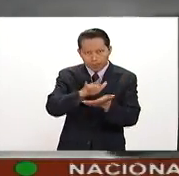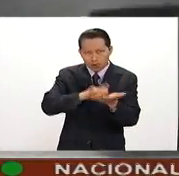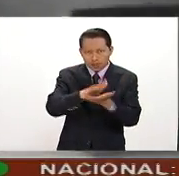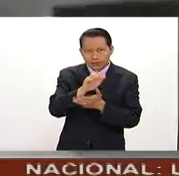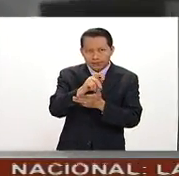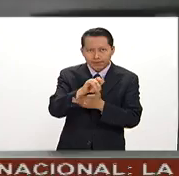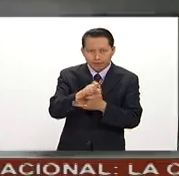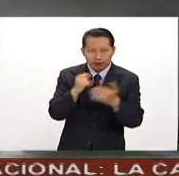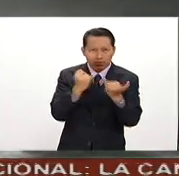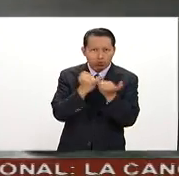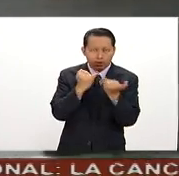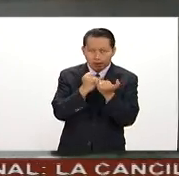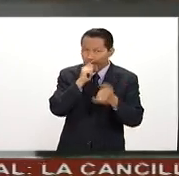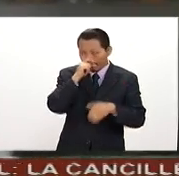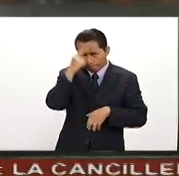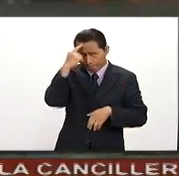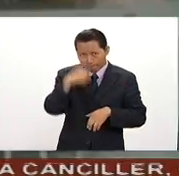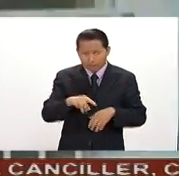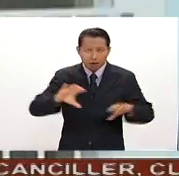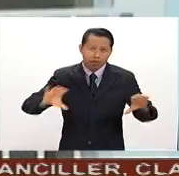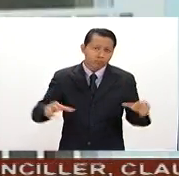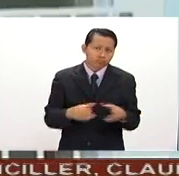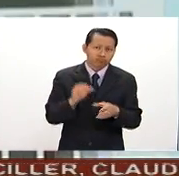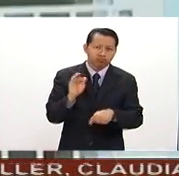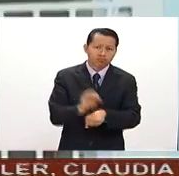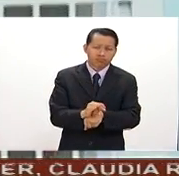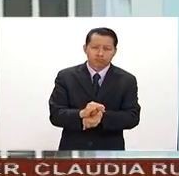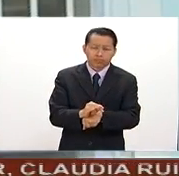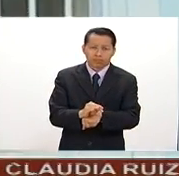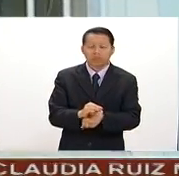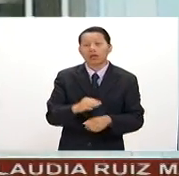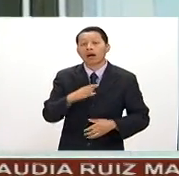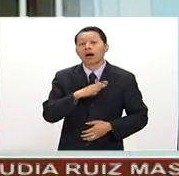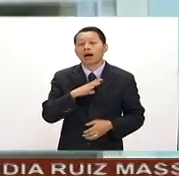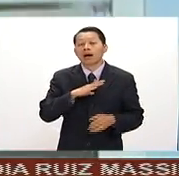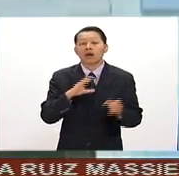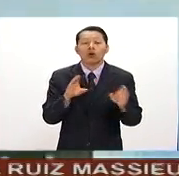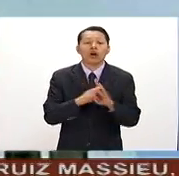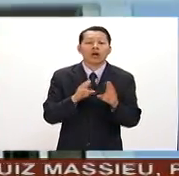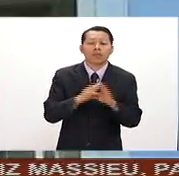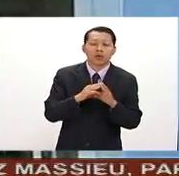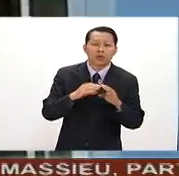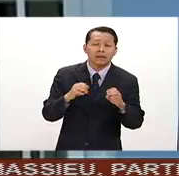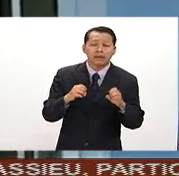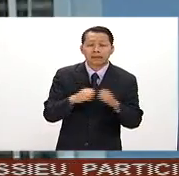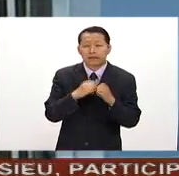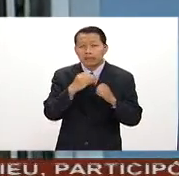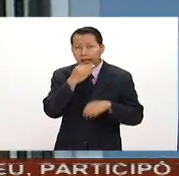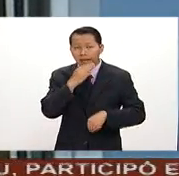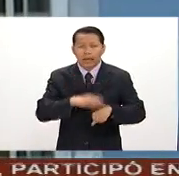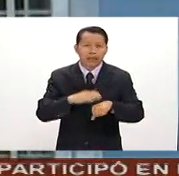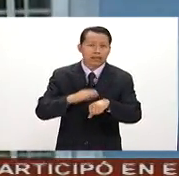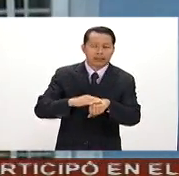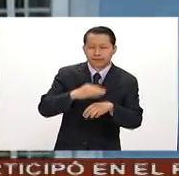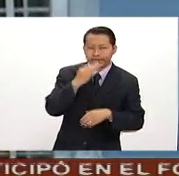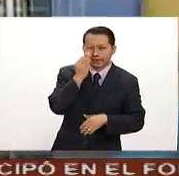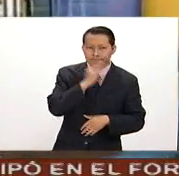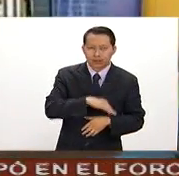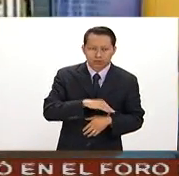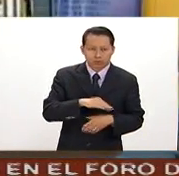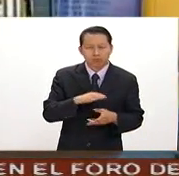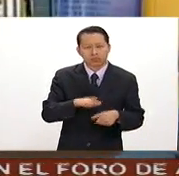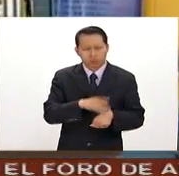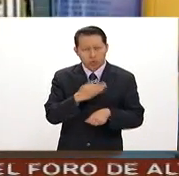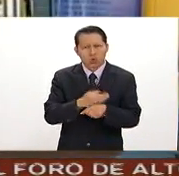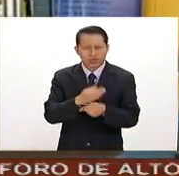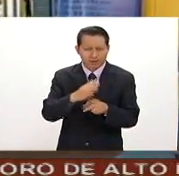de la Coordinadora Nacional de Trabajadores de la Educación. Fue una falsa alarma, actualmente es un